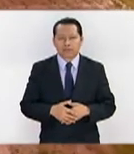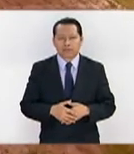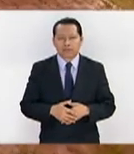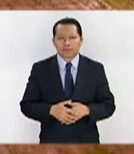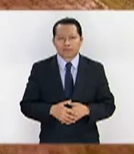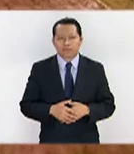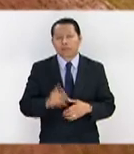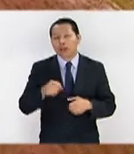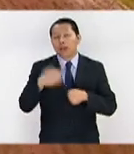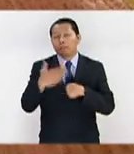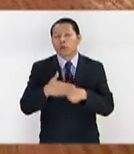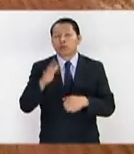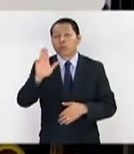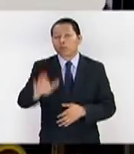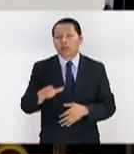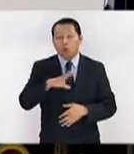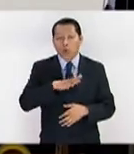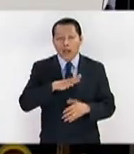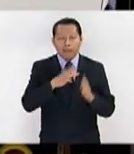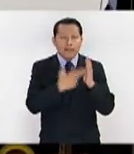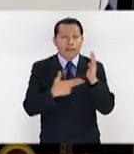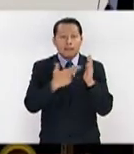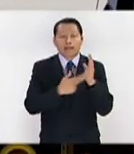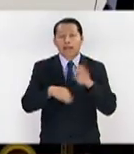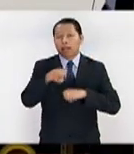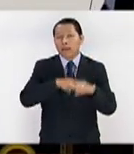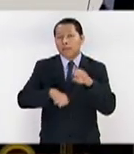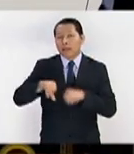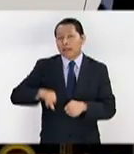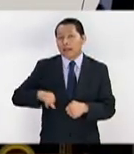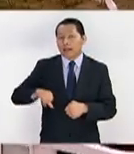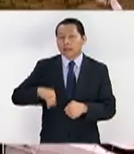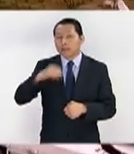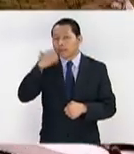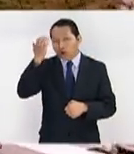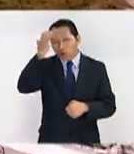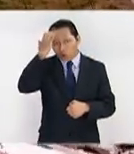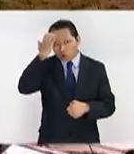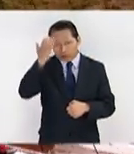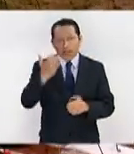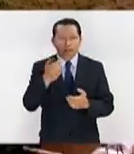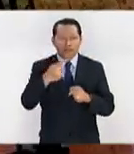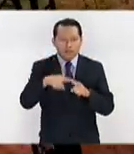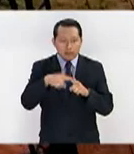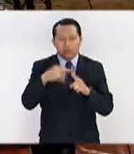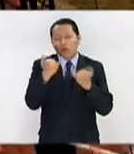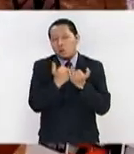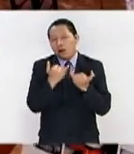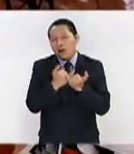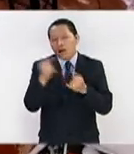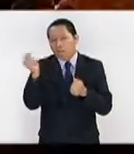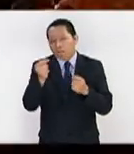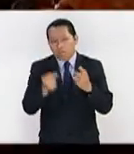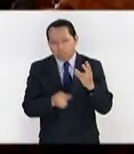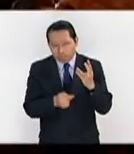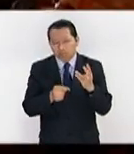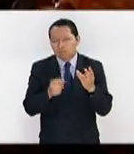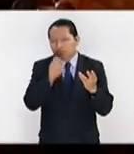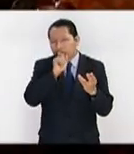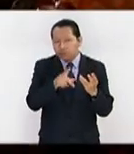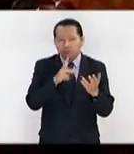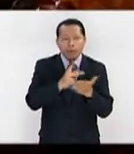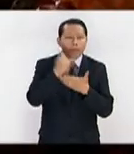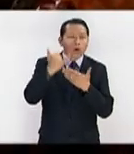Bueno, el próximo miércoles se impartirá un taller a las empresas interesadas en conocer las causas, pero también los aspectos por los cuales